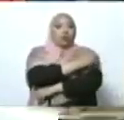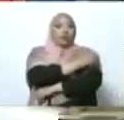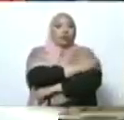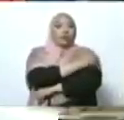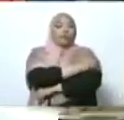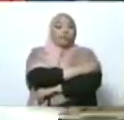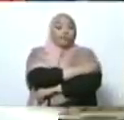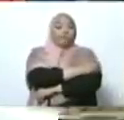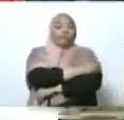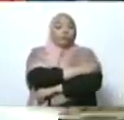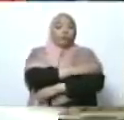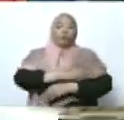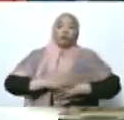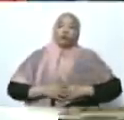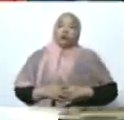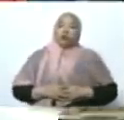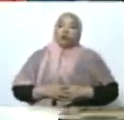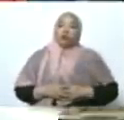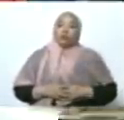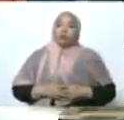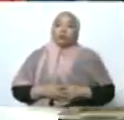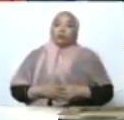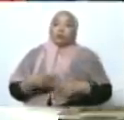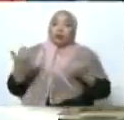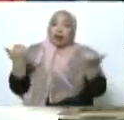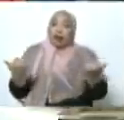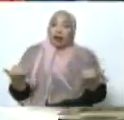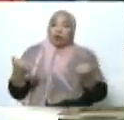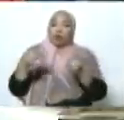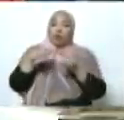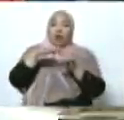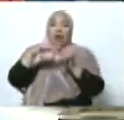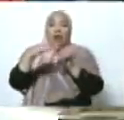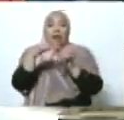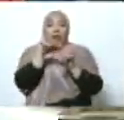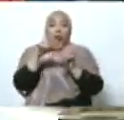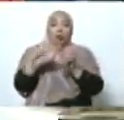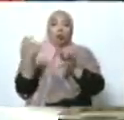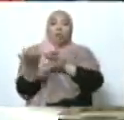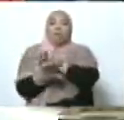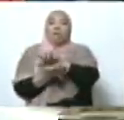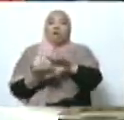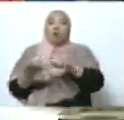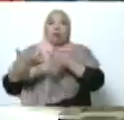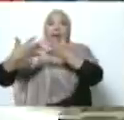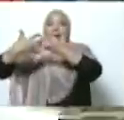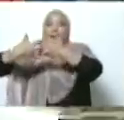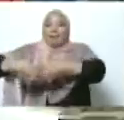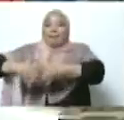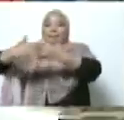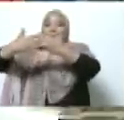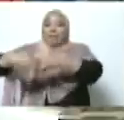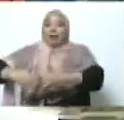señores que se dedicaron, bueno, a destrozar una industria tan importante como es Monómero. Pero